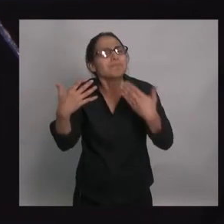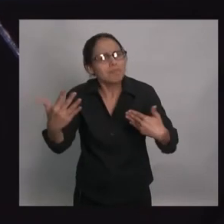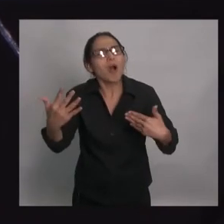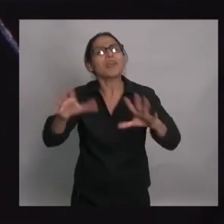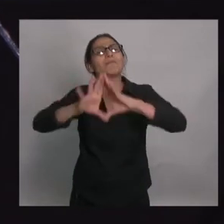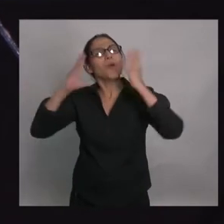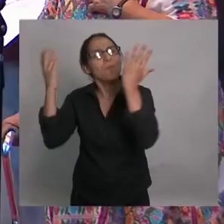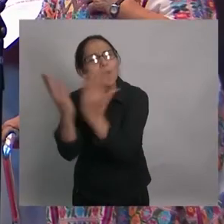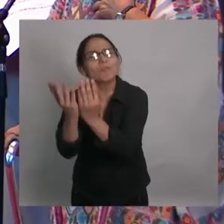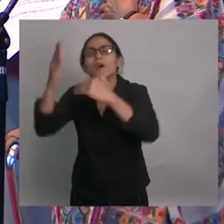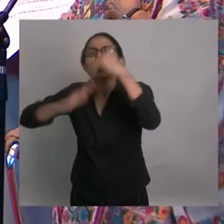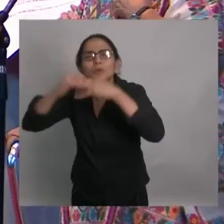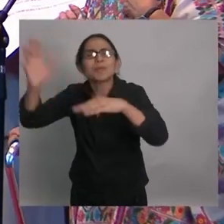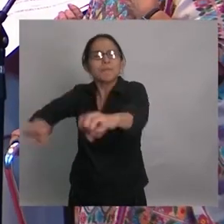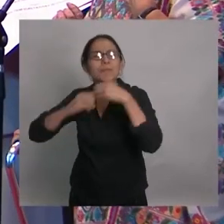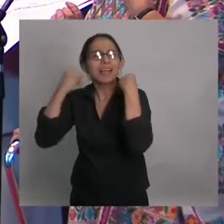mundo mejor